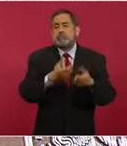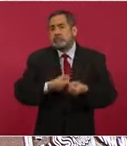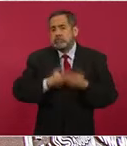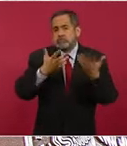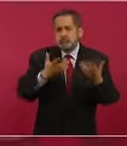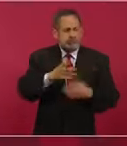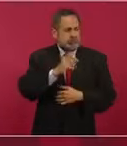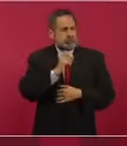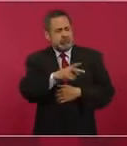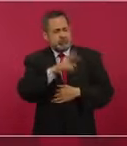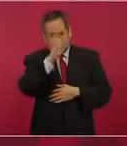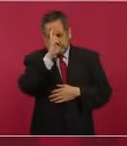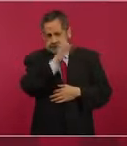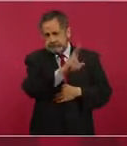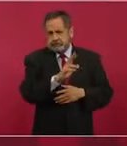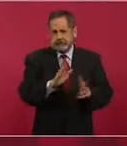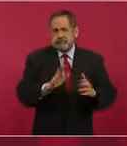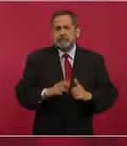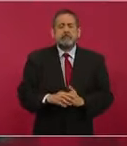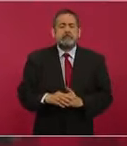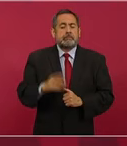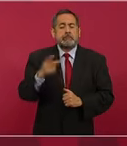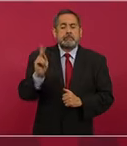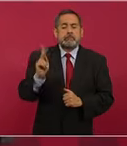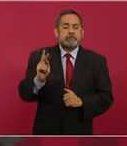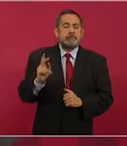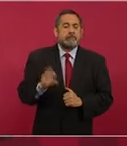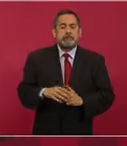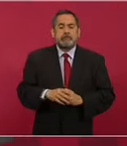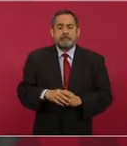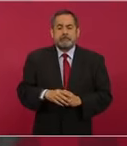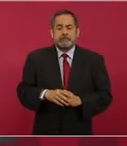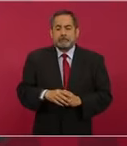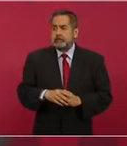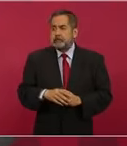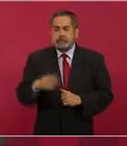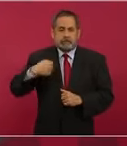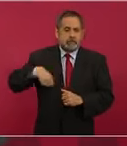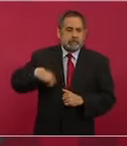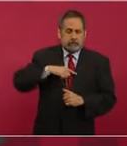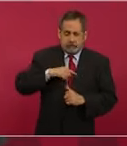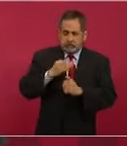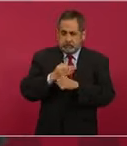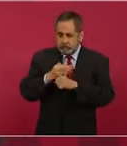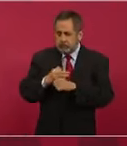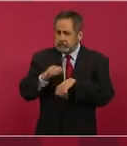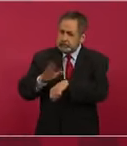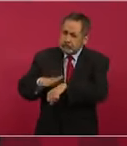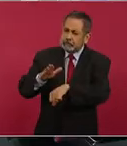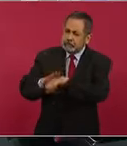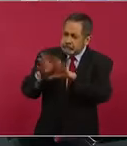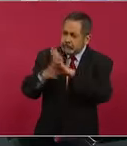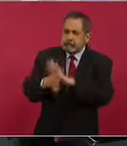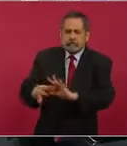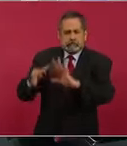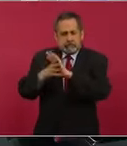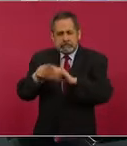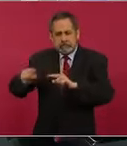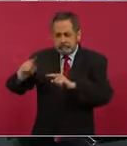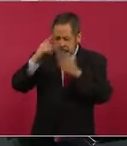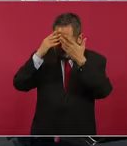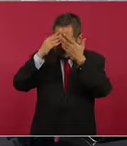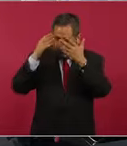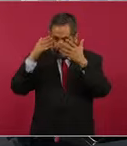expresión, pero estamos también en un proceso de concientización, porque la